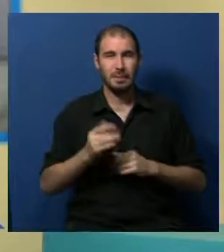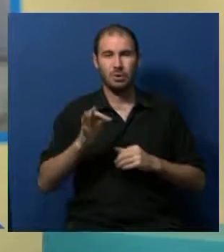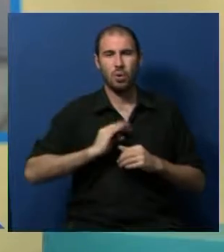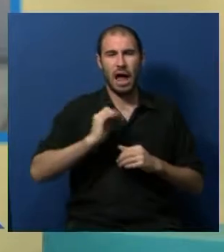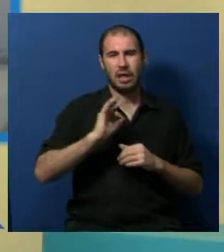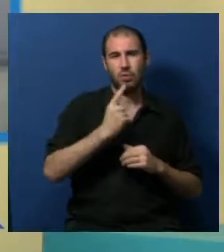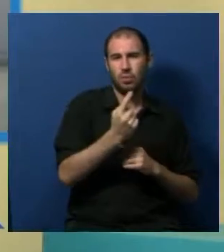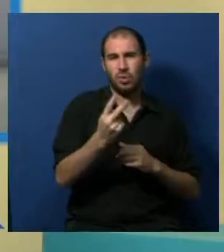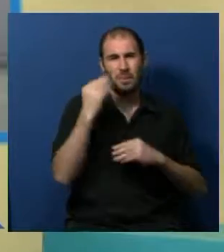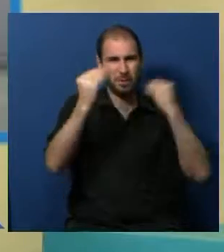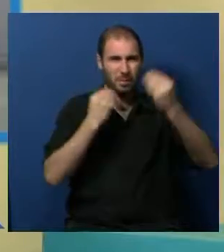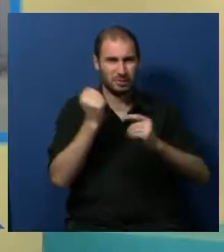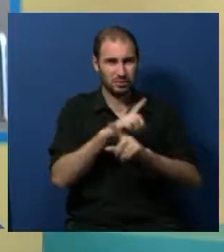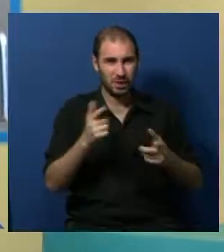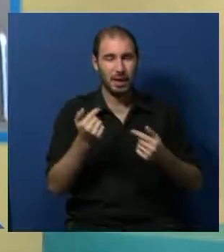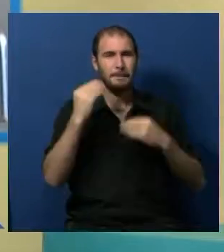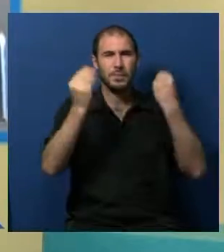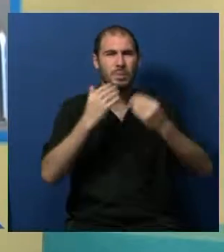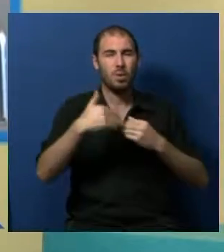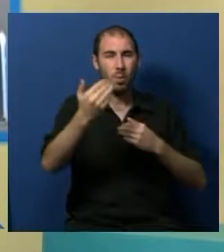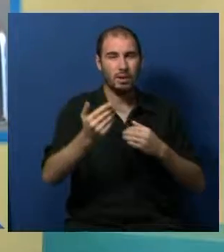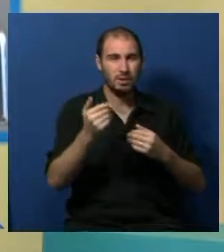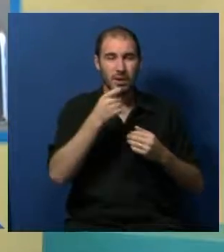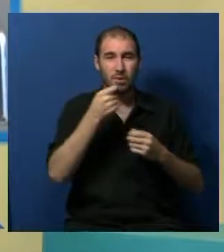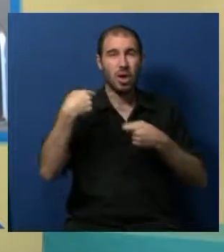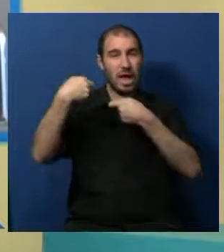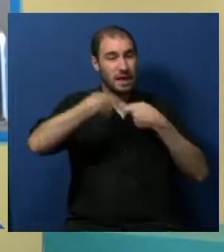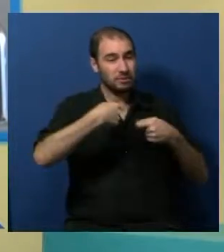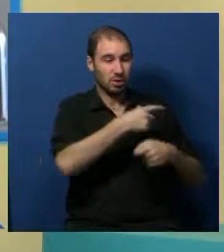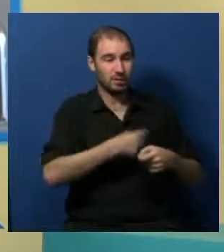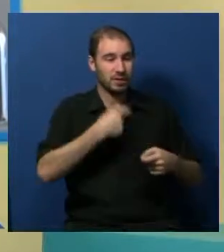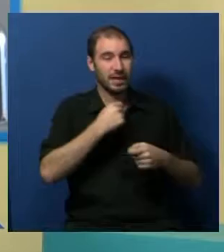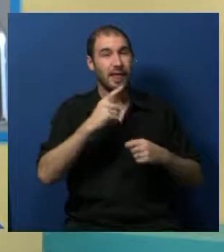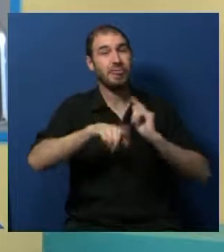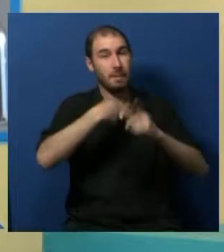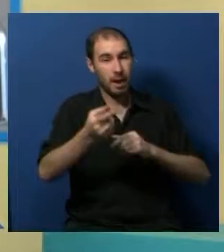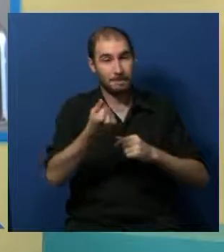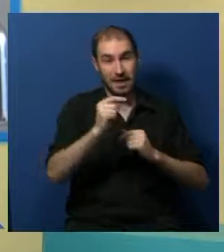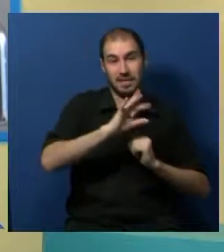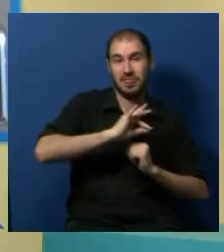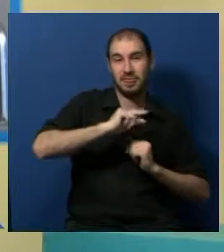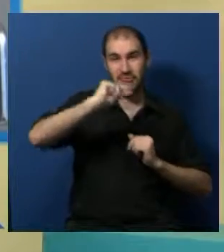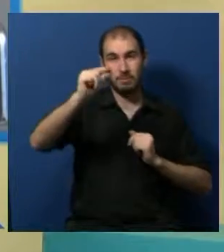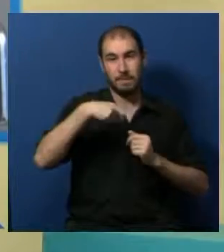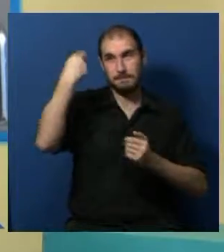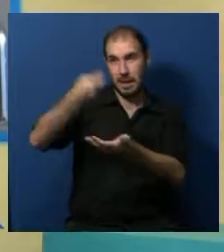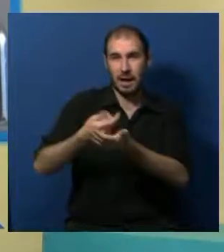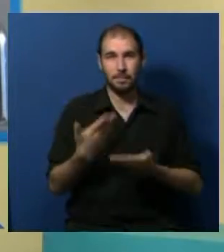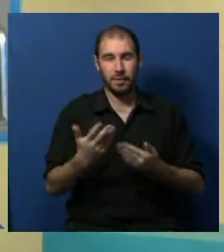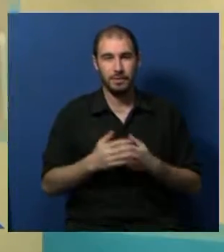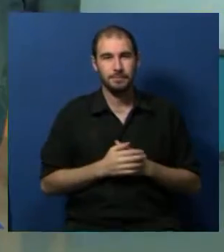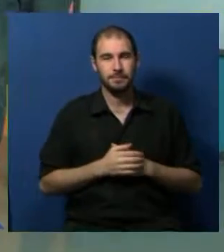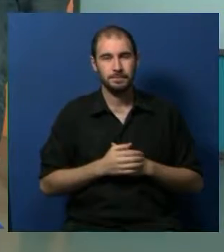años tampoco va a ser preocupante. Va a ser preocupante si no entran las inversiones que el gobierno espera para luego poder devolver ese dinero que hemos pedido prestado. Tal